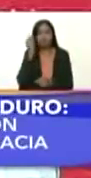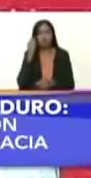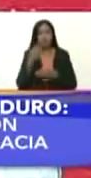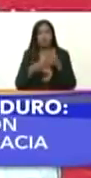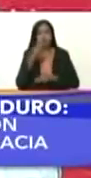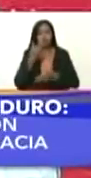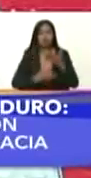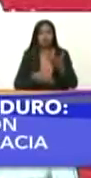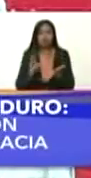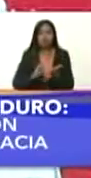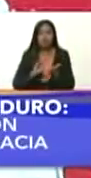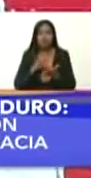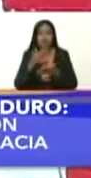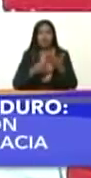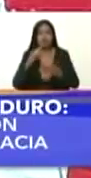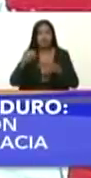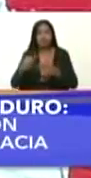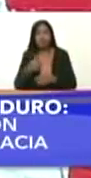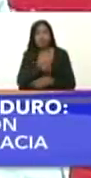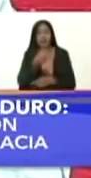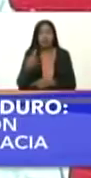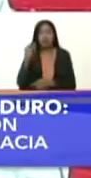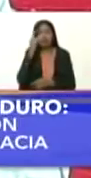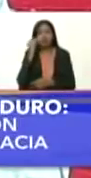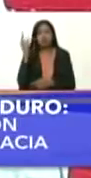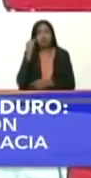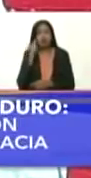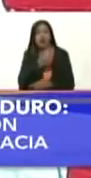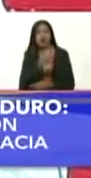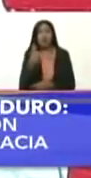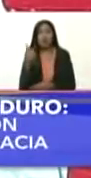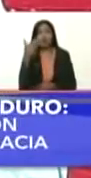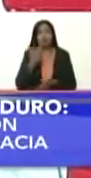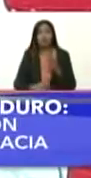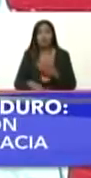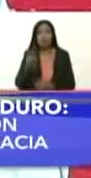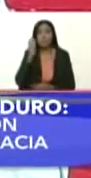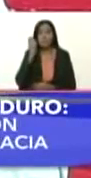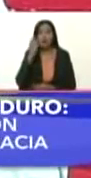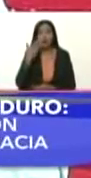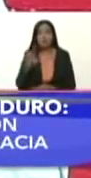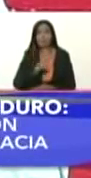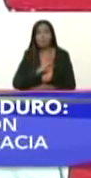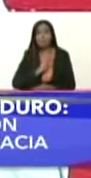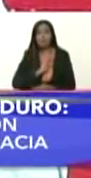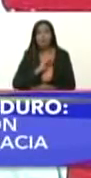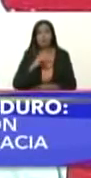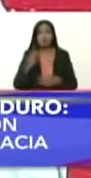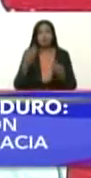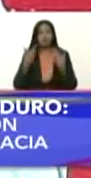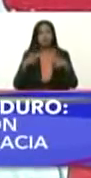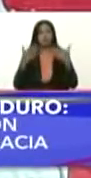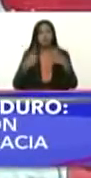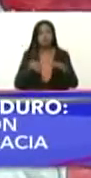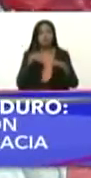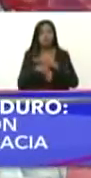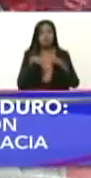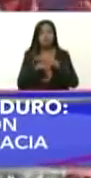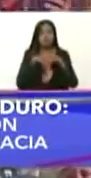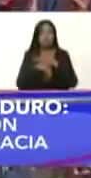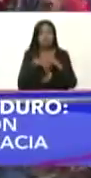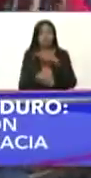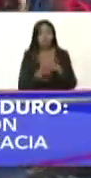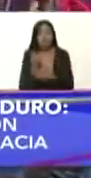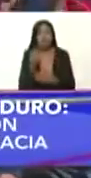documento central y después que cada trabajador, cada uno lo tenga en su mano, reproducirlo por miles. Y que lo puedan discutir